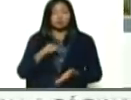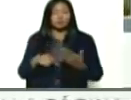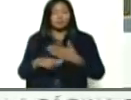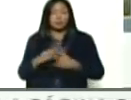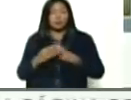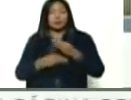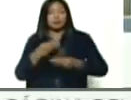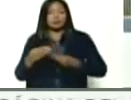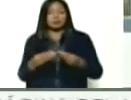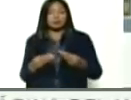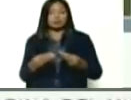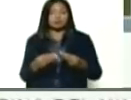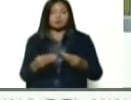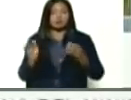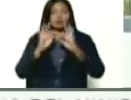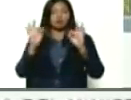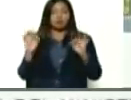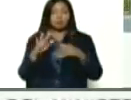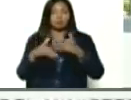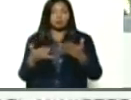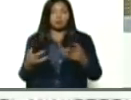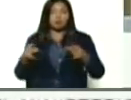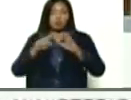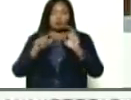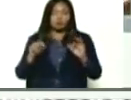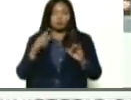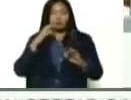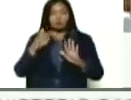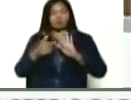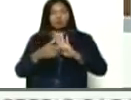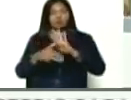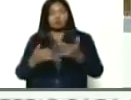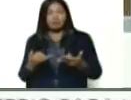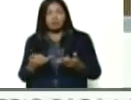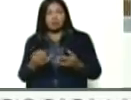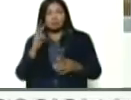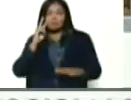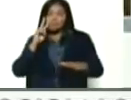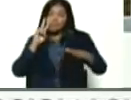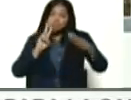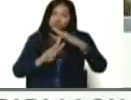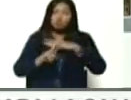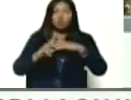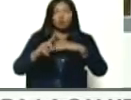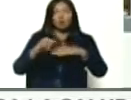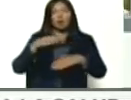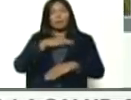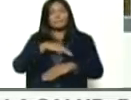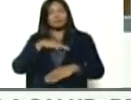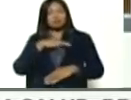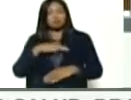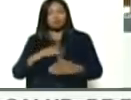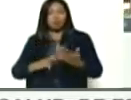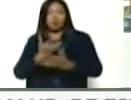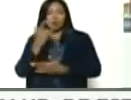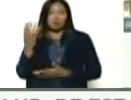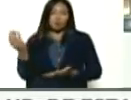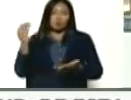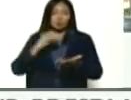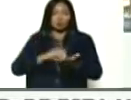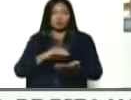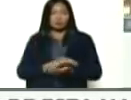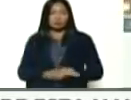la dimensión la presencia la visibilidad a misión árbol nuevamente